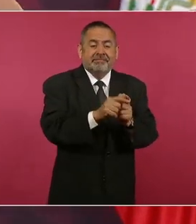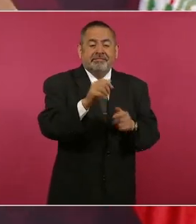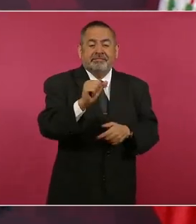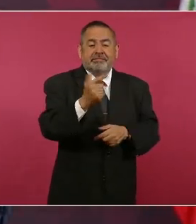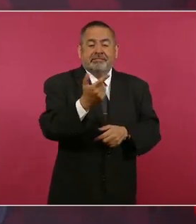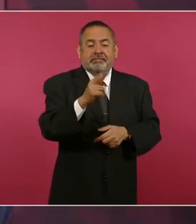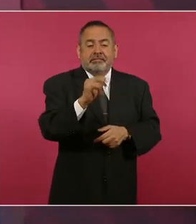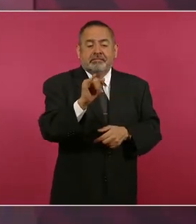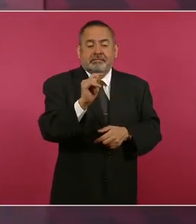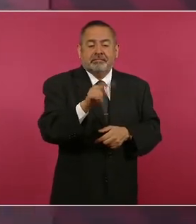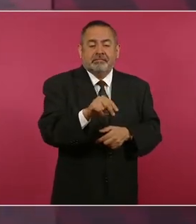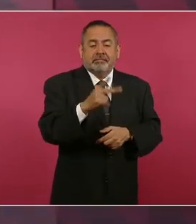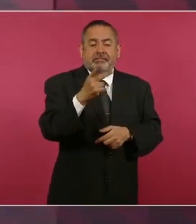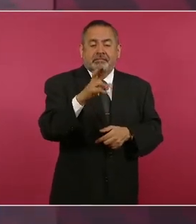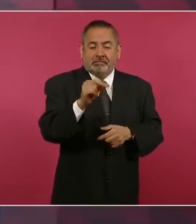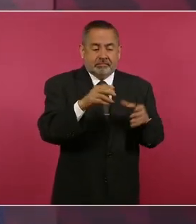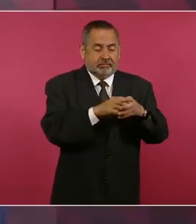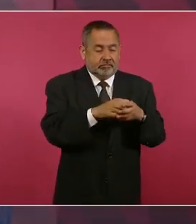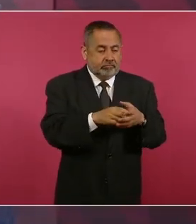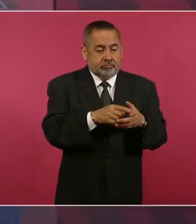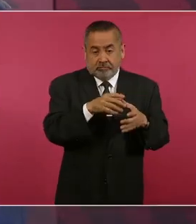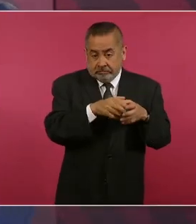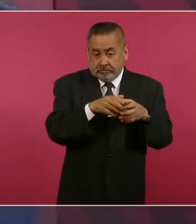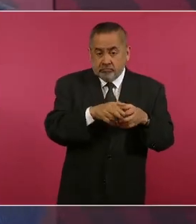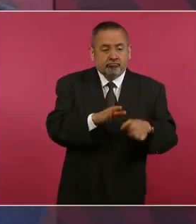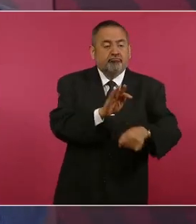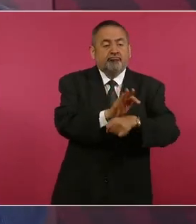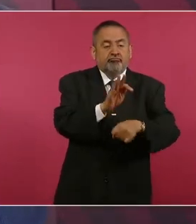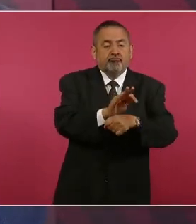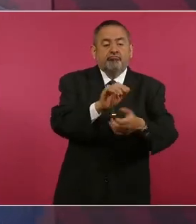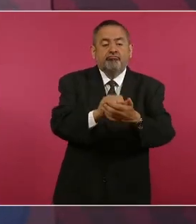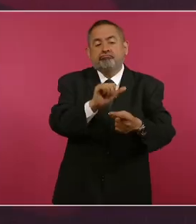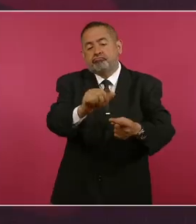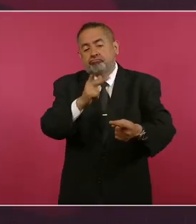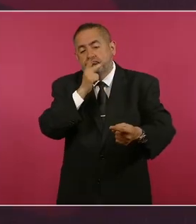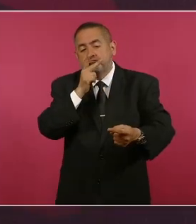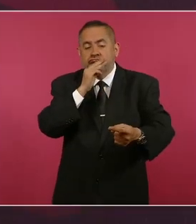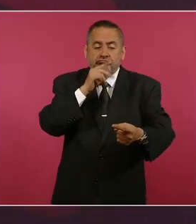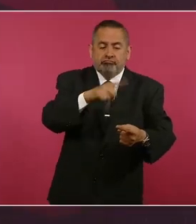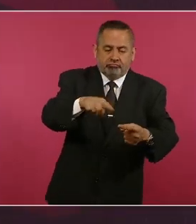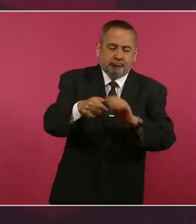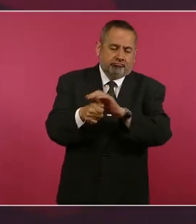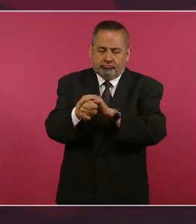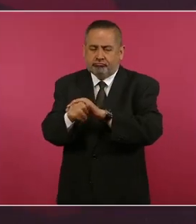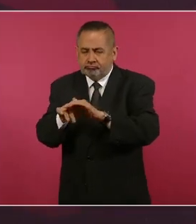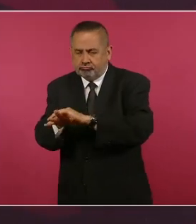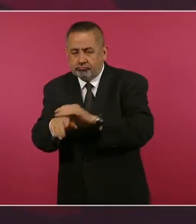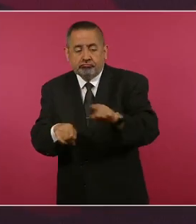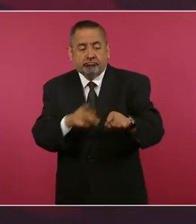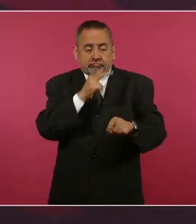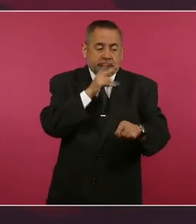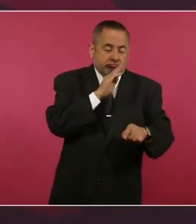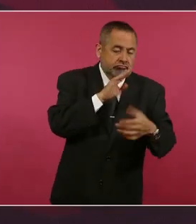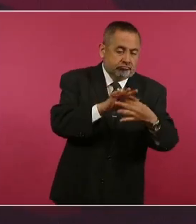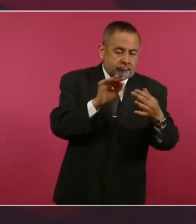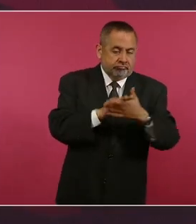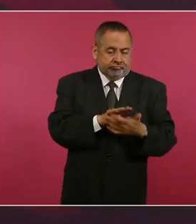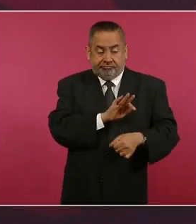defienden a los papás y a las mamás de los muchachos desaparecidos, los que están